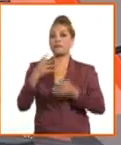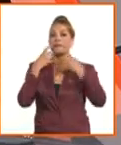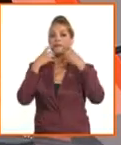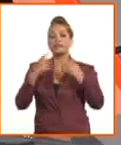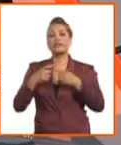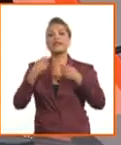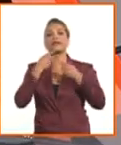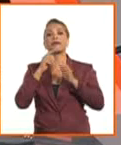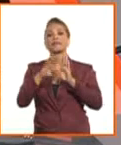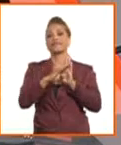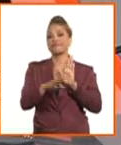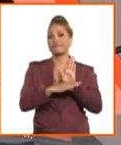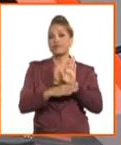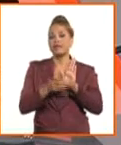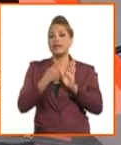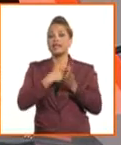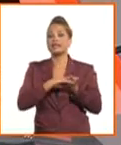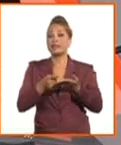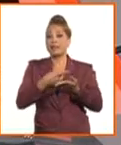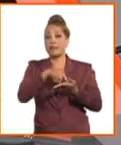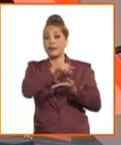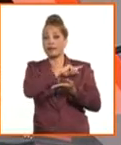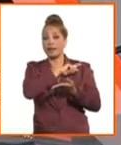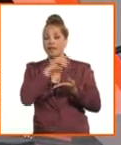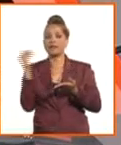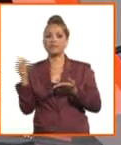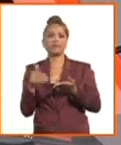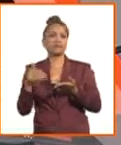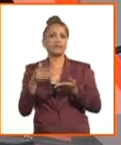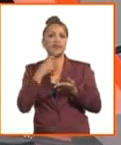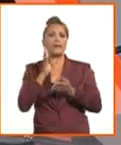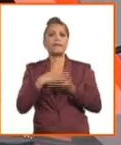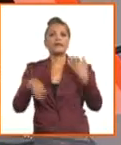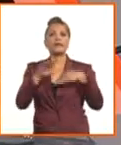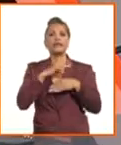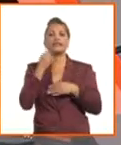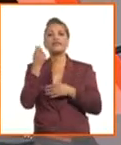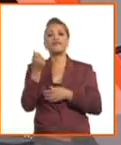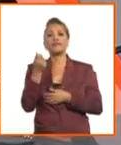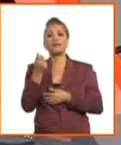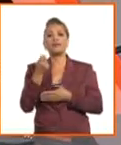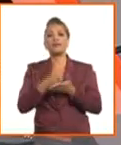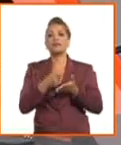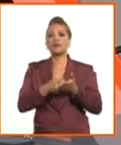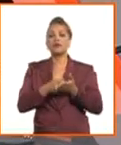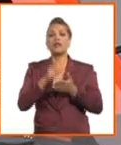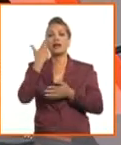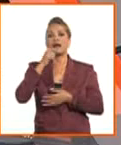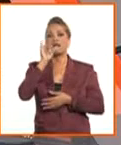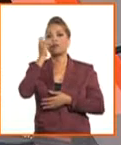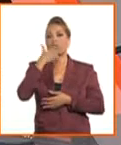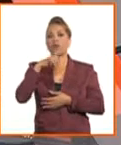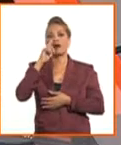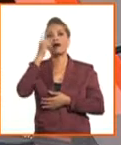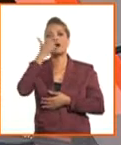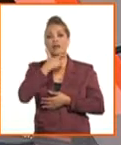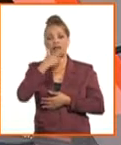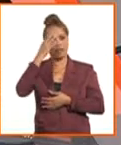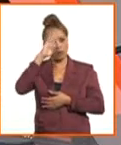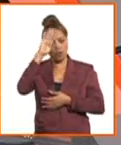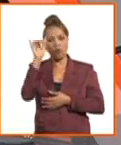La pasada semana estuvieron acá la ministra de Finanzas y Precios, el jefe de la Aduana General de la República, informando sobre